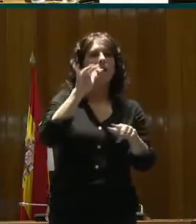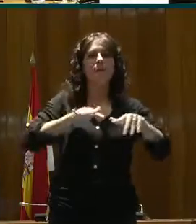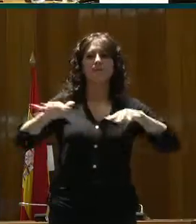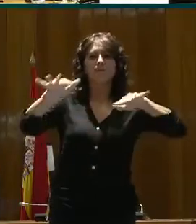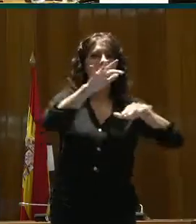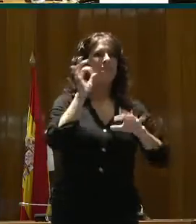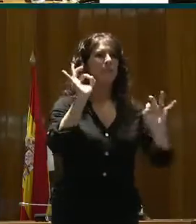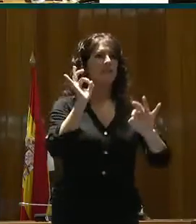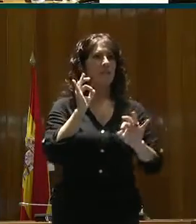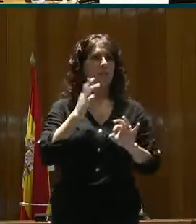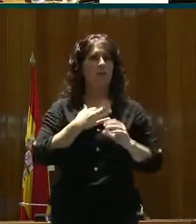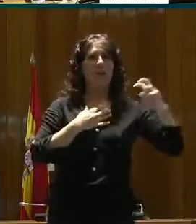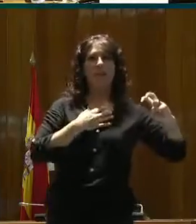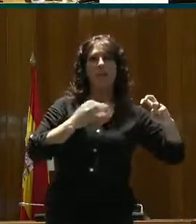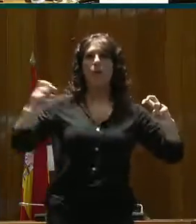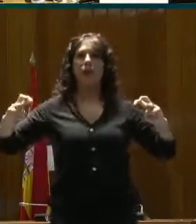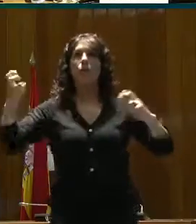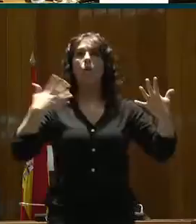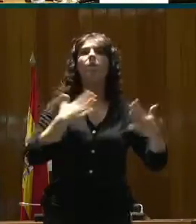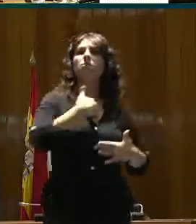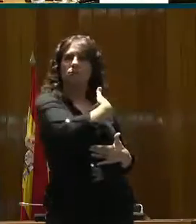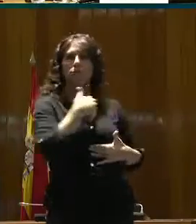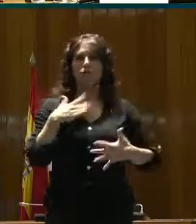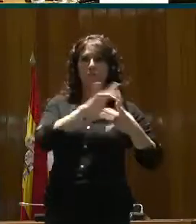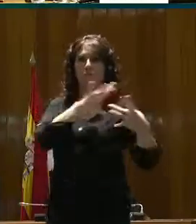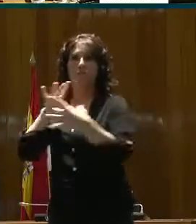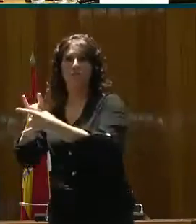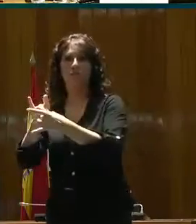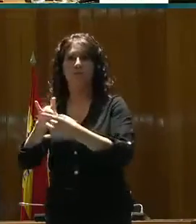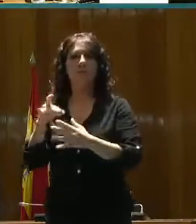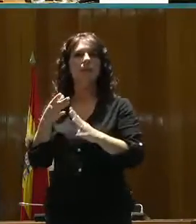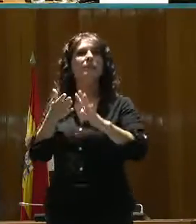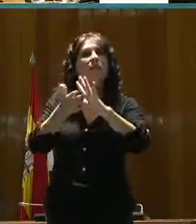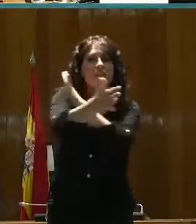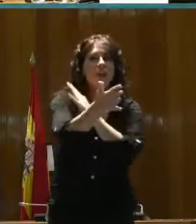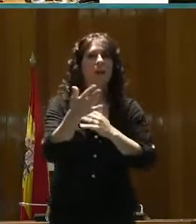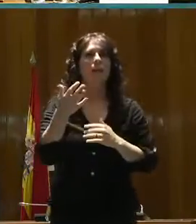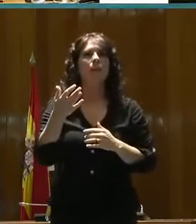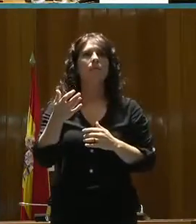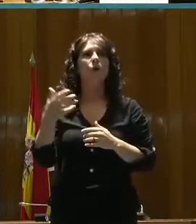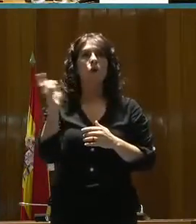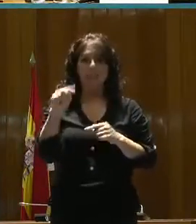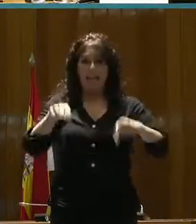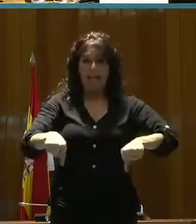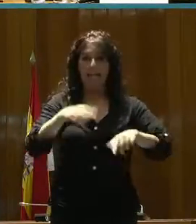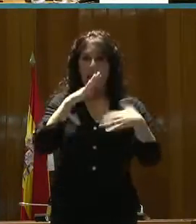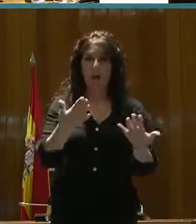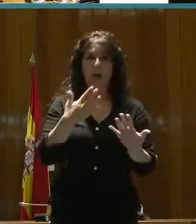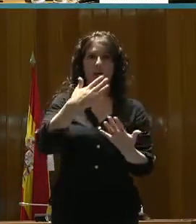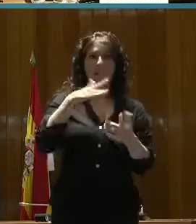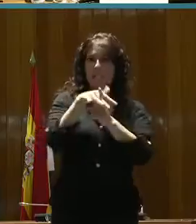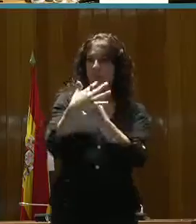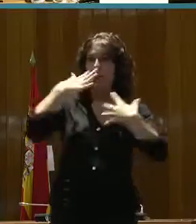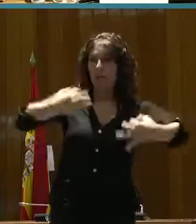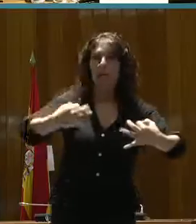Como en cualquier discurso indirecto, también hay un desplazamiento referencial. No estamos hablando del aquí y ahora del momento de enunciación, sino